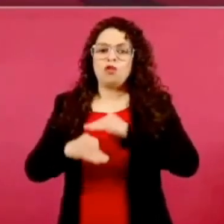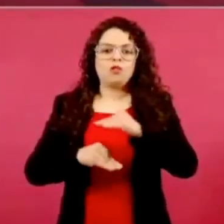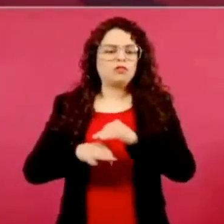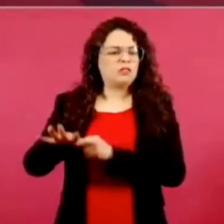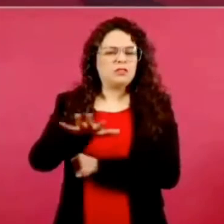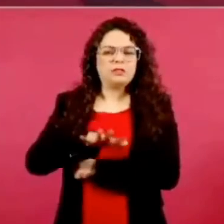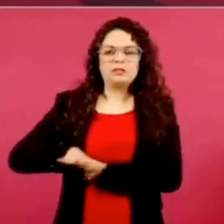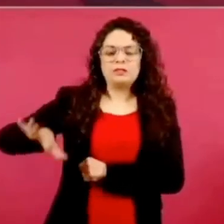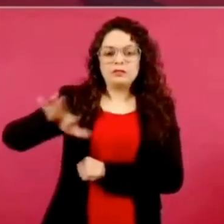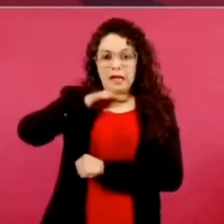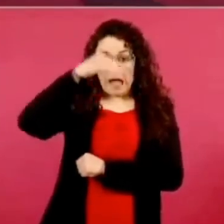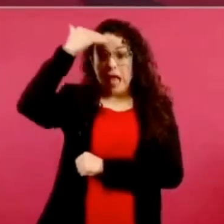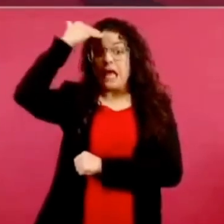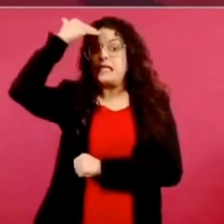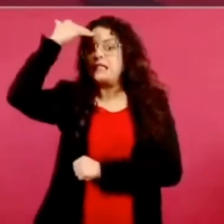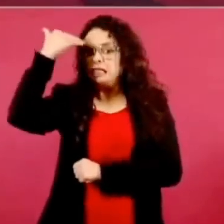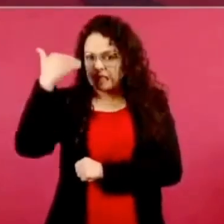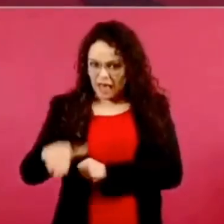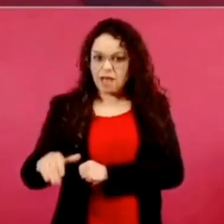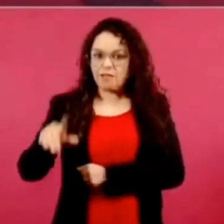lo sabían, al grado